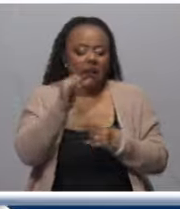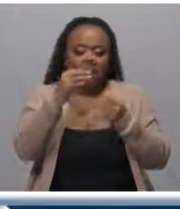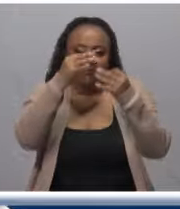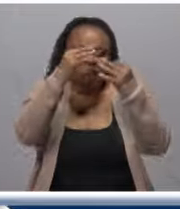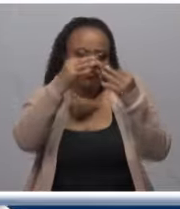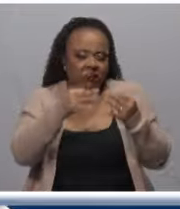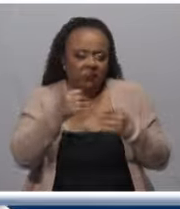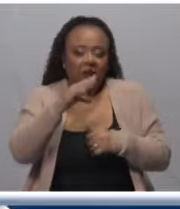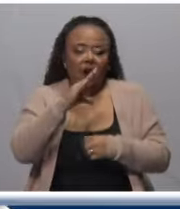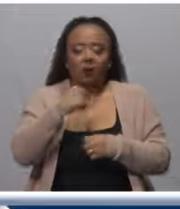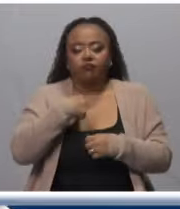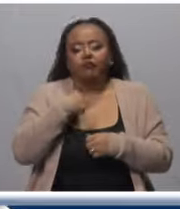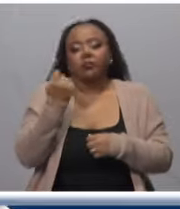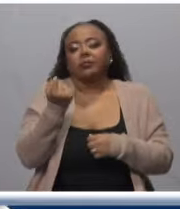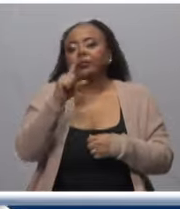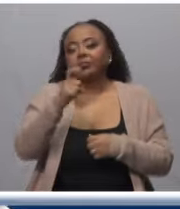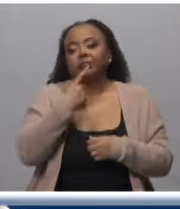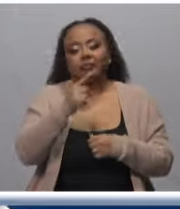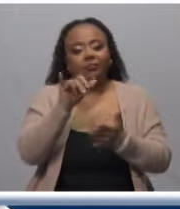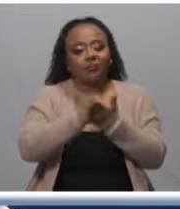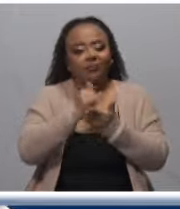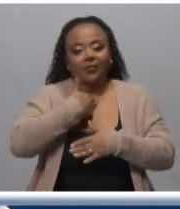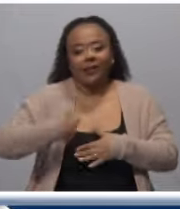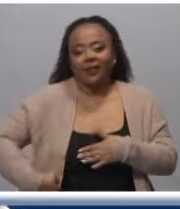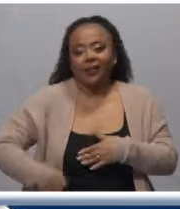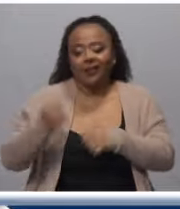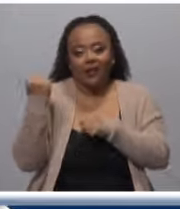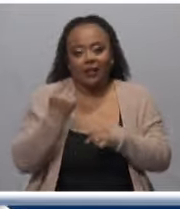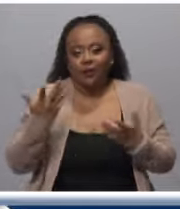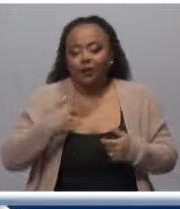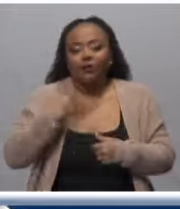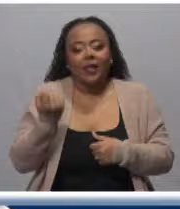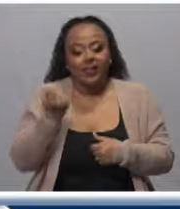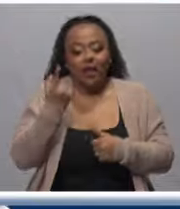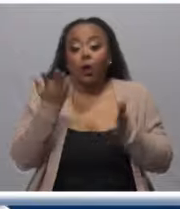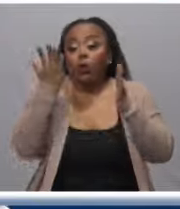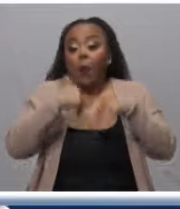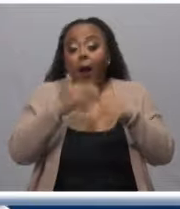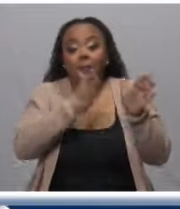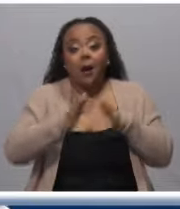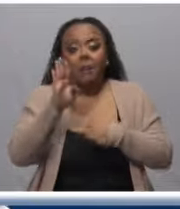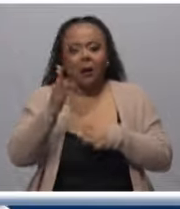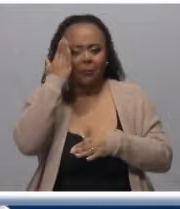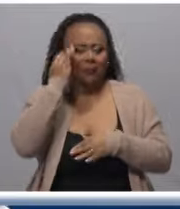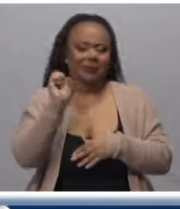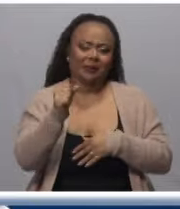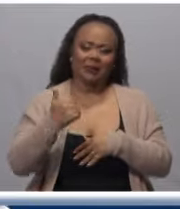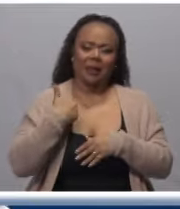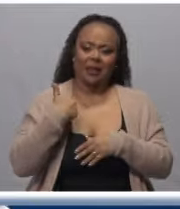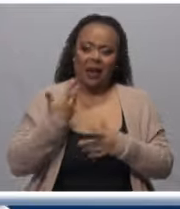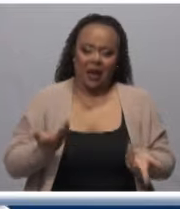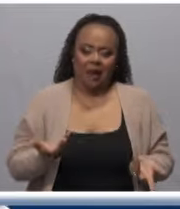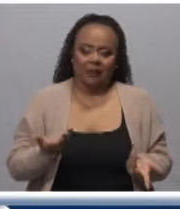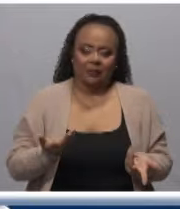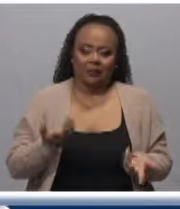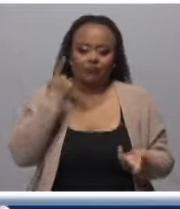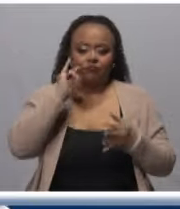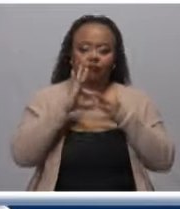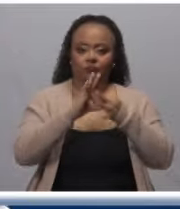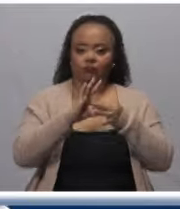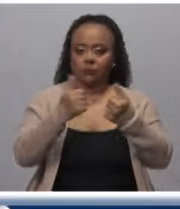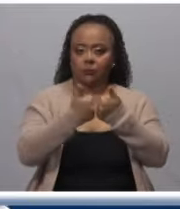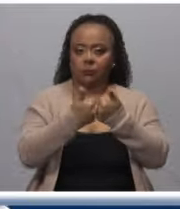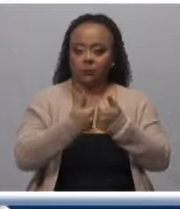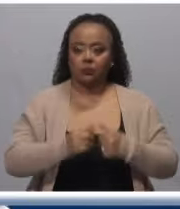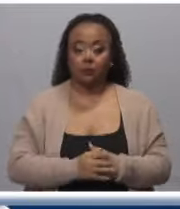que sí entiendo que tenga que decirlo así el presidente de la Federación es que no un plan b porque sí lo tiene que tener por la cercanía de los partidos